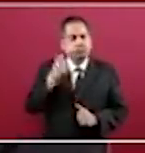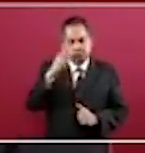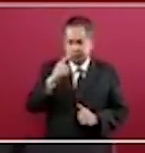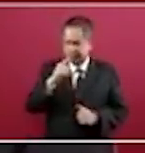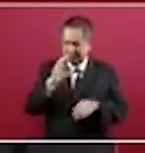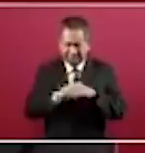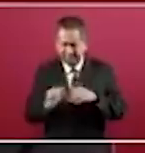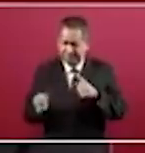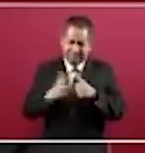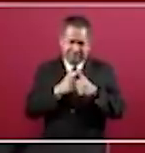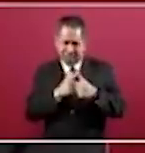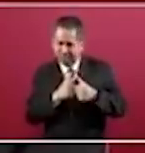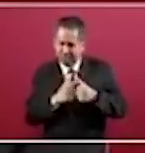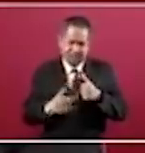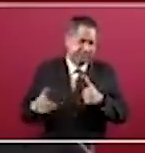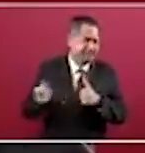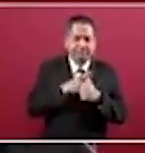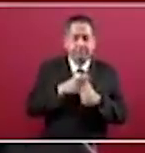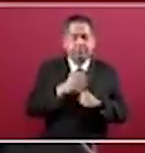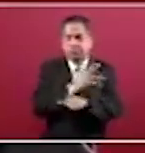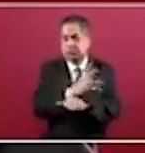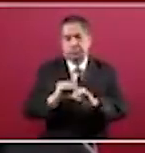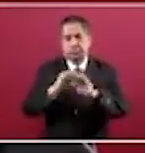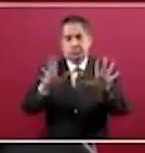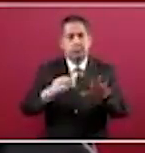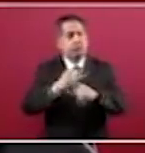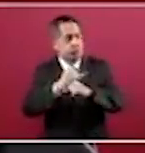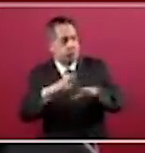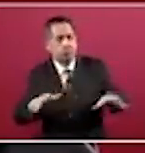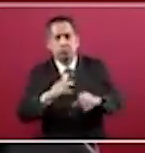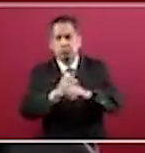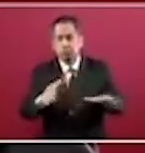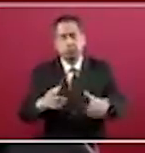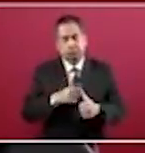prevalezca por encima de todo la transparencia,